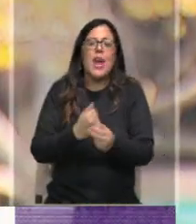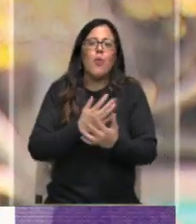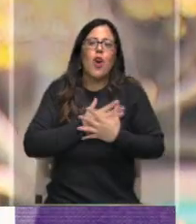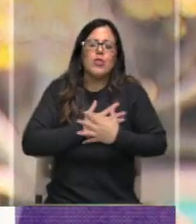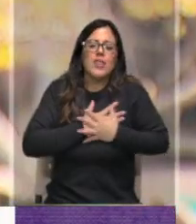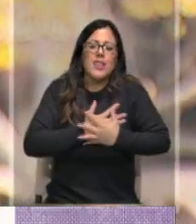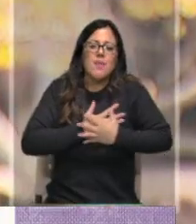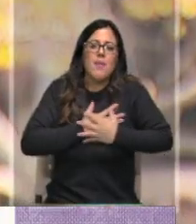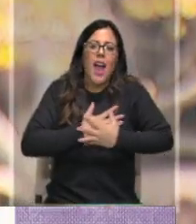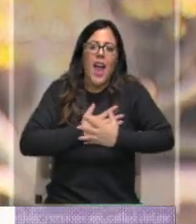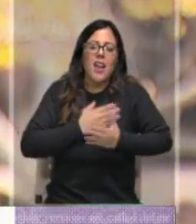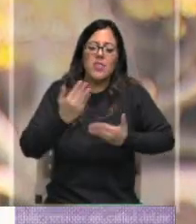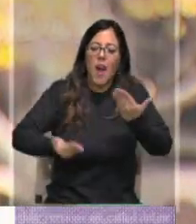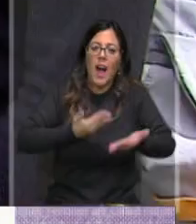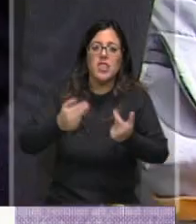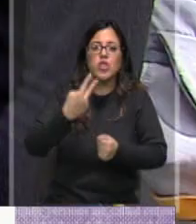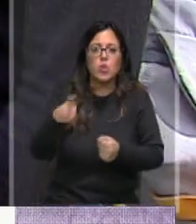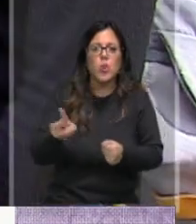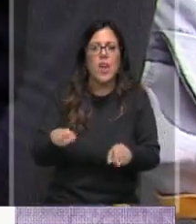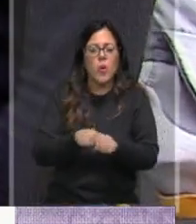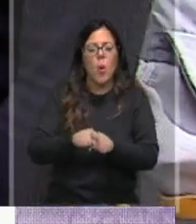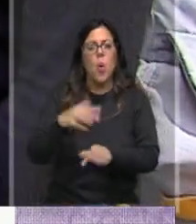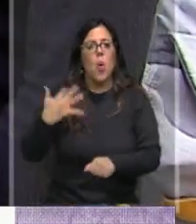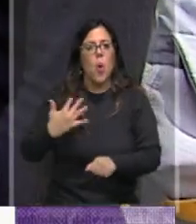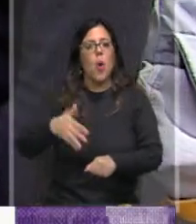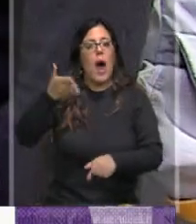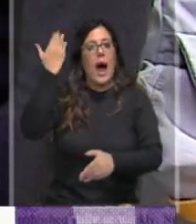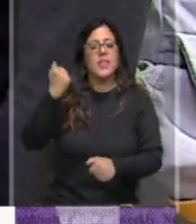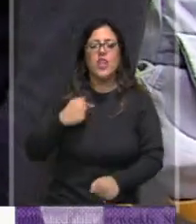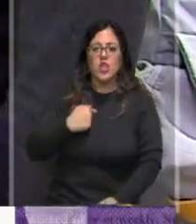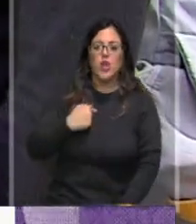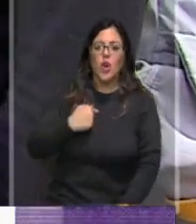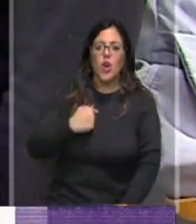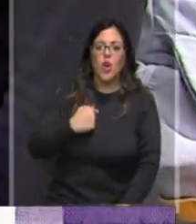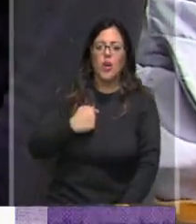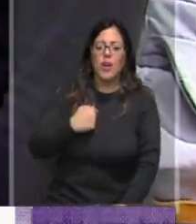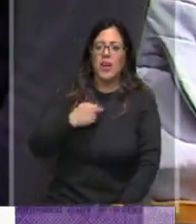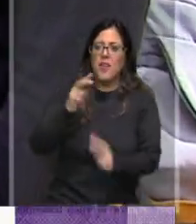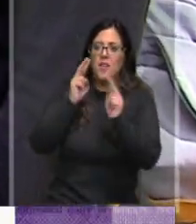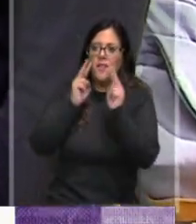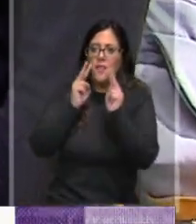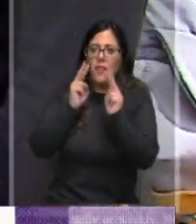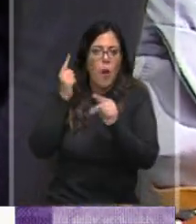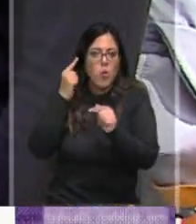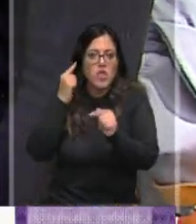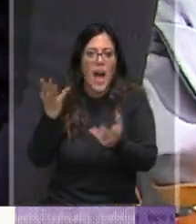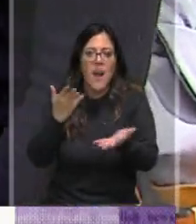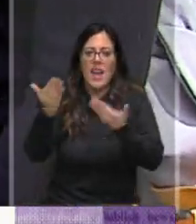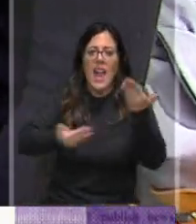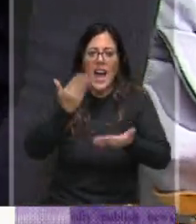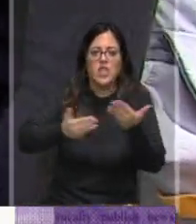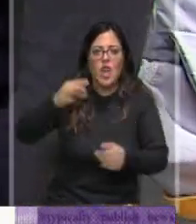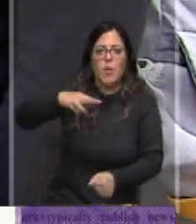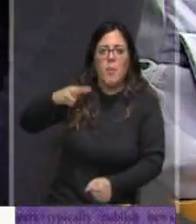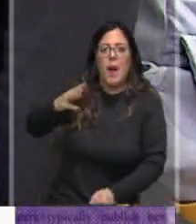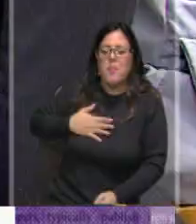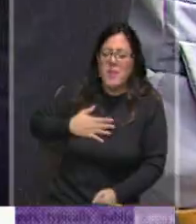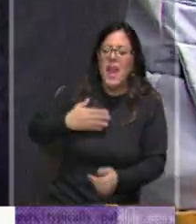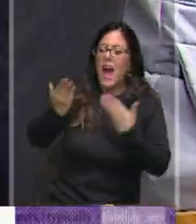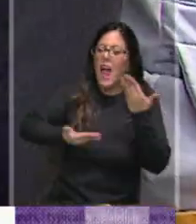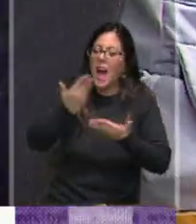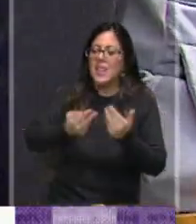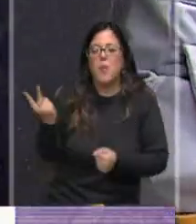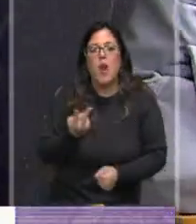canciones son bastante fuertes. Yo vivía las canciones de Pimpinela con mi mamá. Hasta ahora las vivo todavía. Las cantamos